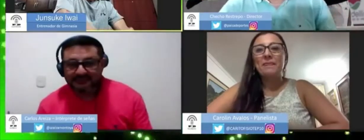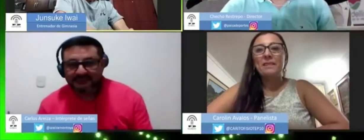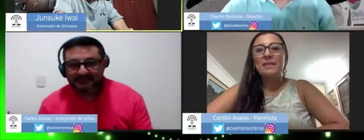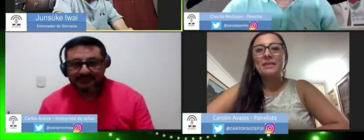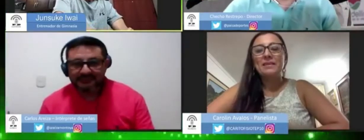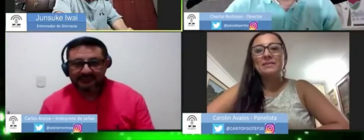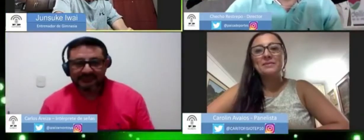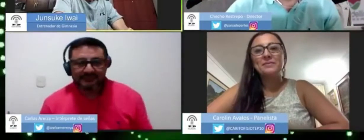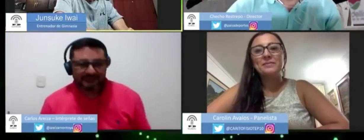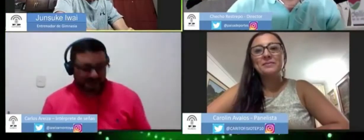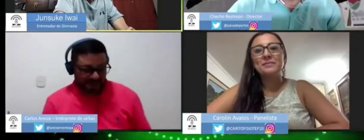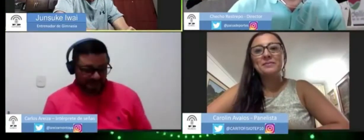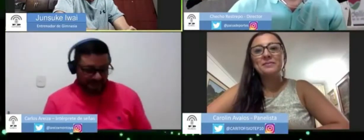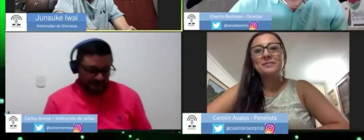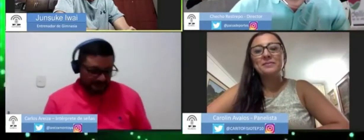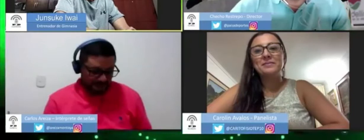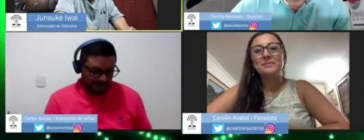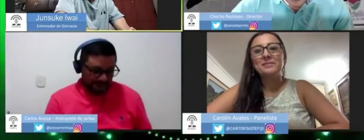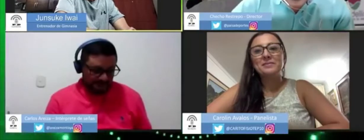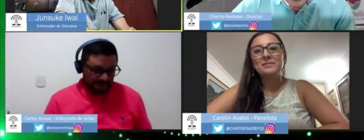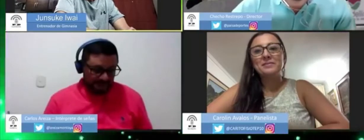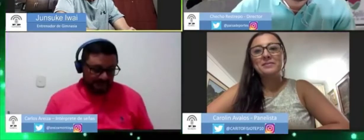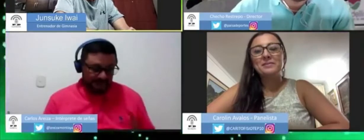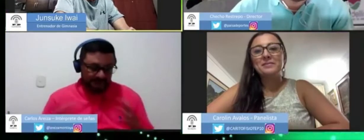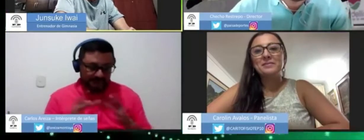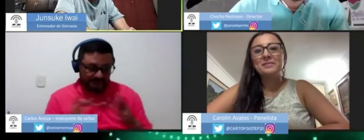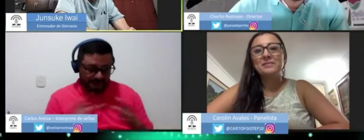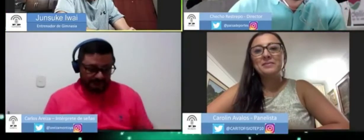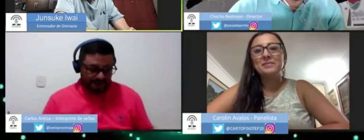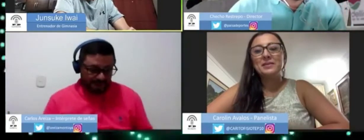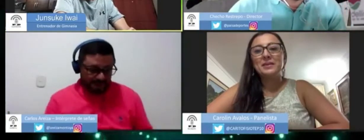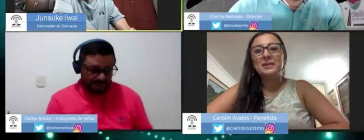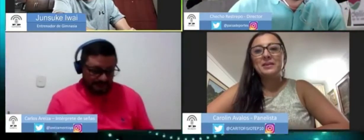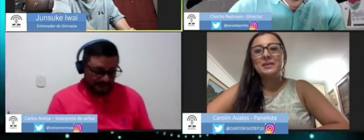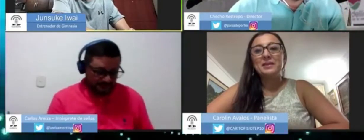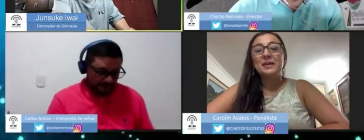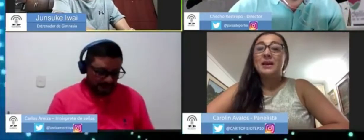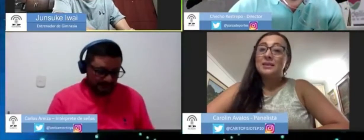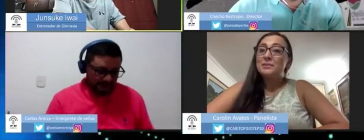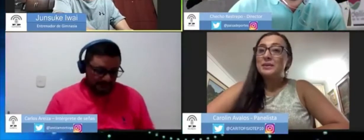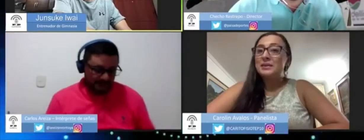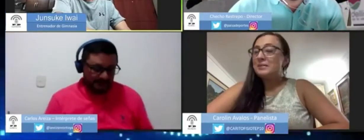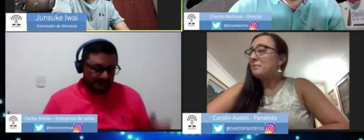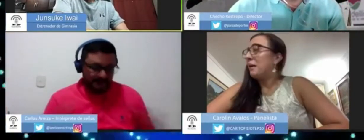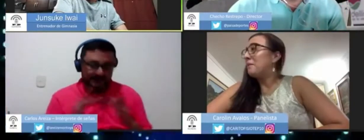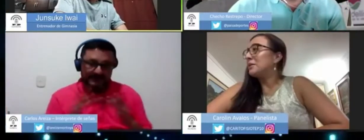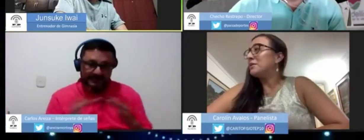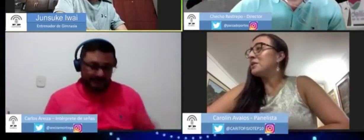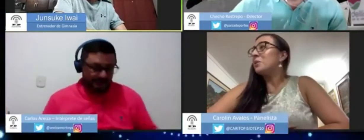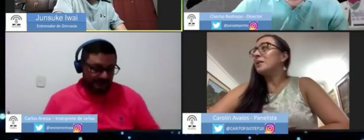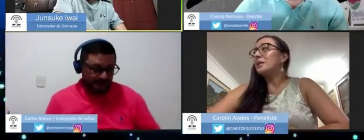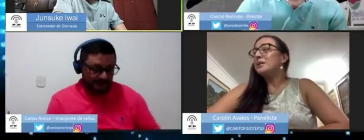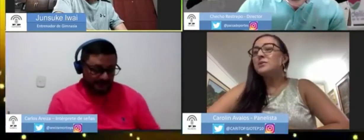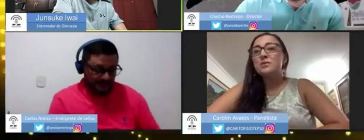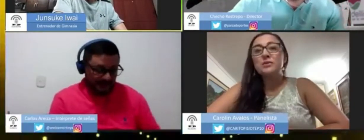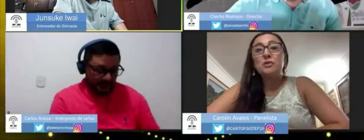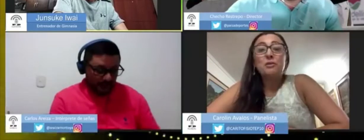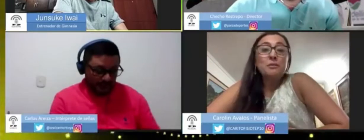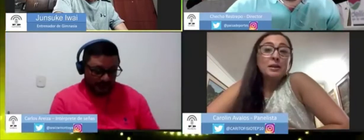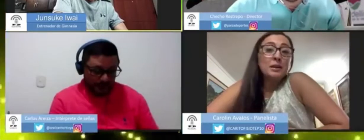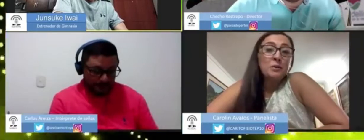poco a poco mejorando, poco a poco ya llegamos 50 años. Sí, han pasado 50 años.